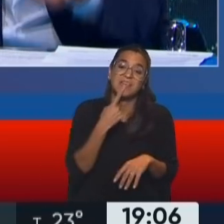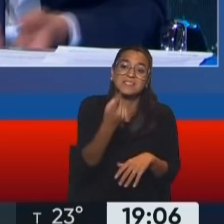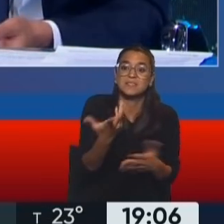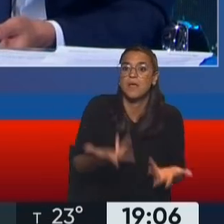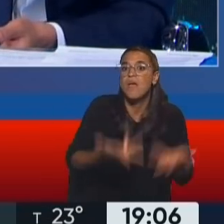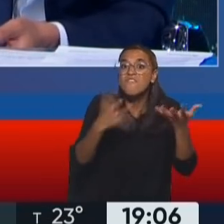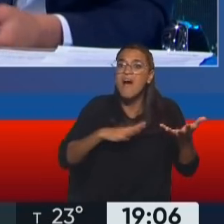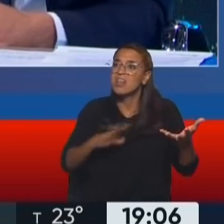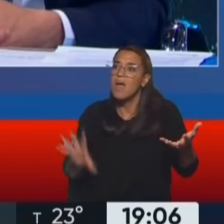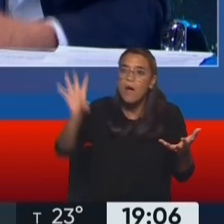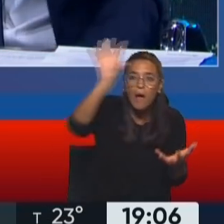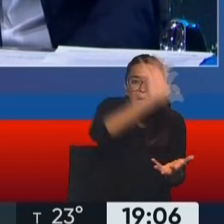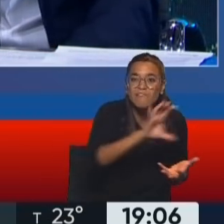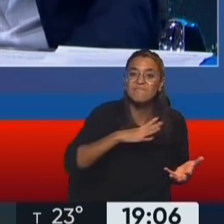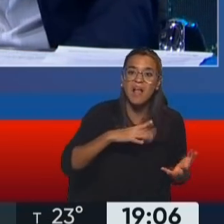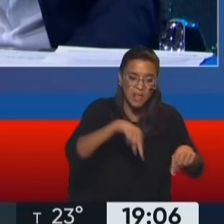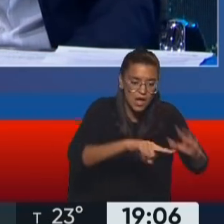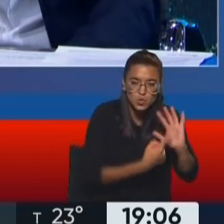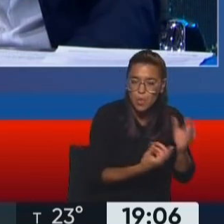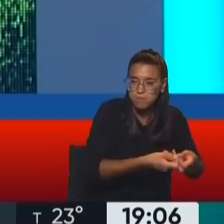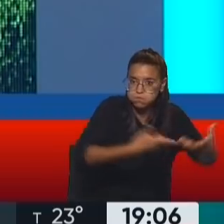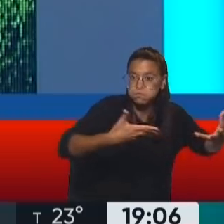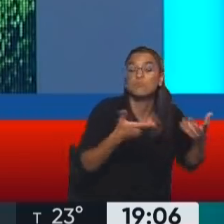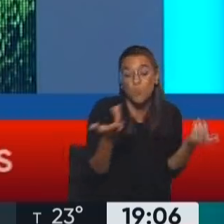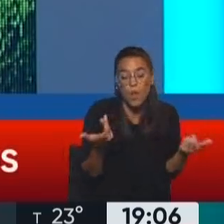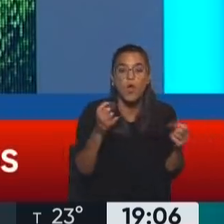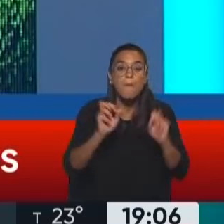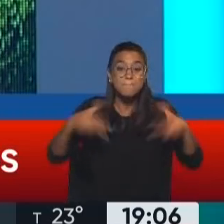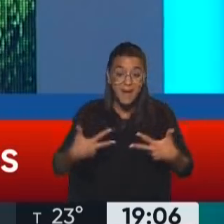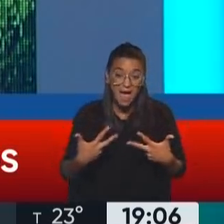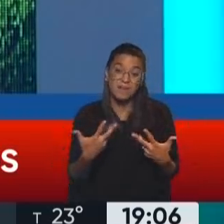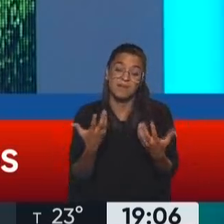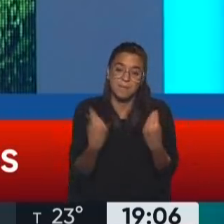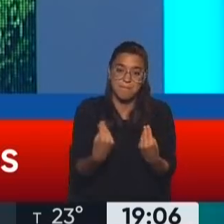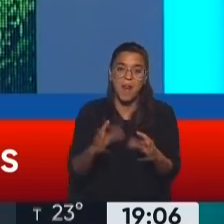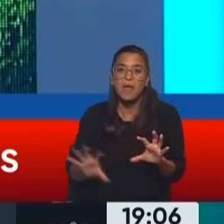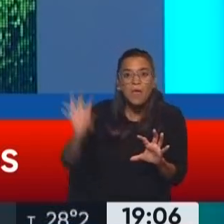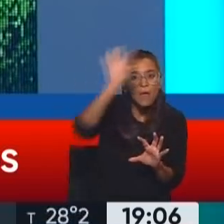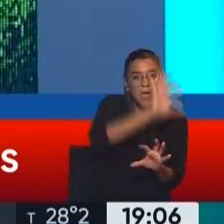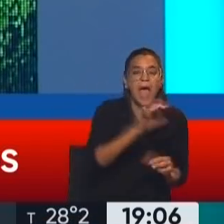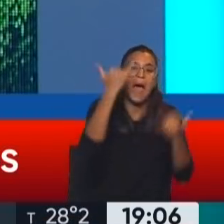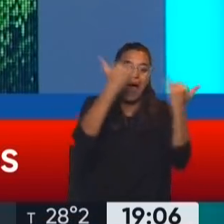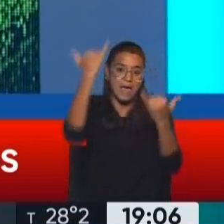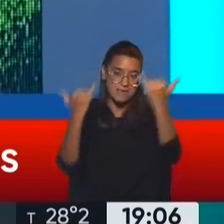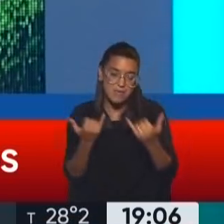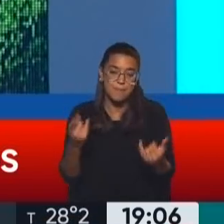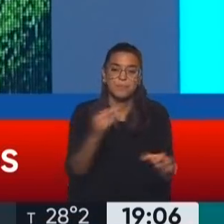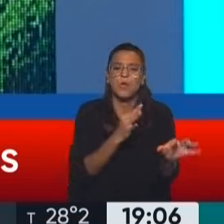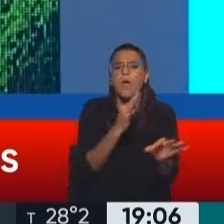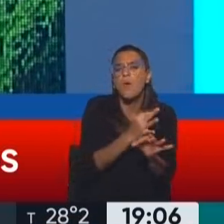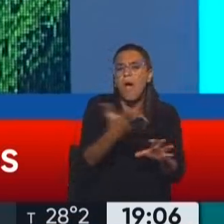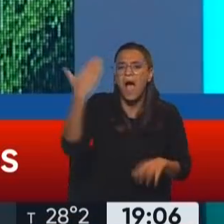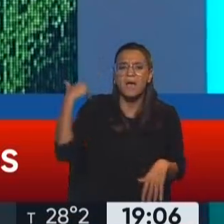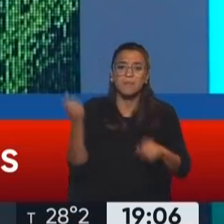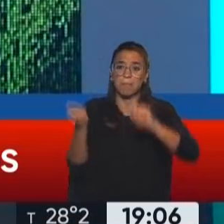gran carencia en todo nuestro país. Lo que nosotros estamos tratando es de llegar con estos programas a todos los rincones donde haga falta. Muchas veces, como decíamos antes, la escuela fue desarmada, no